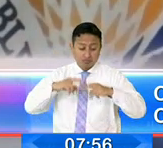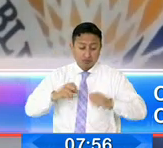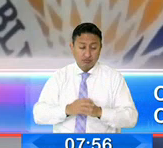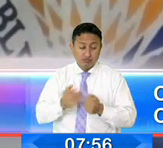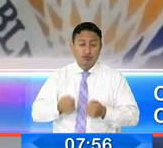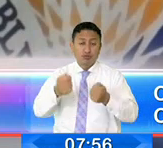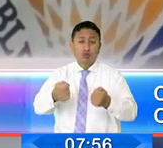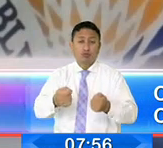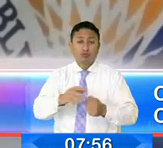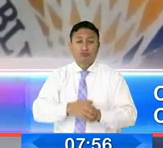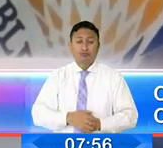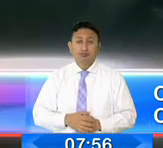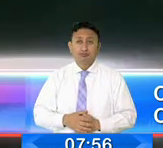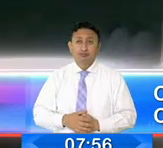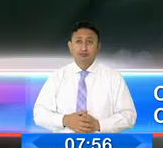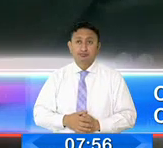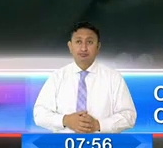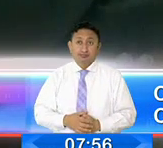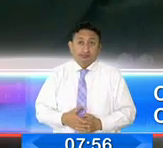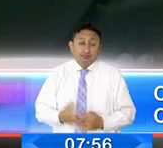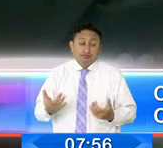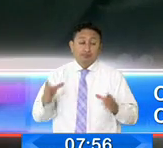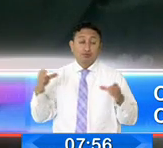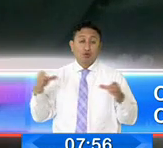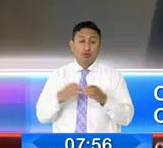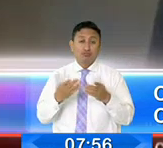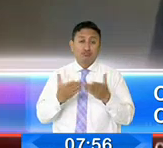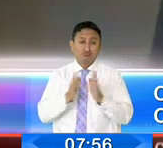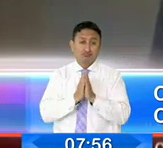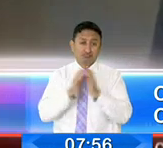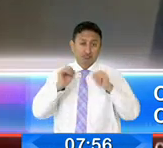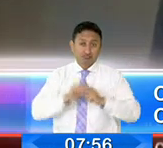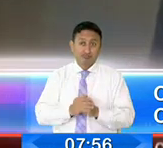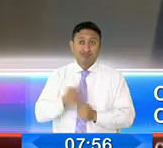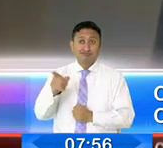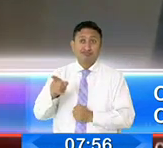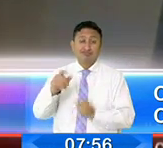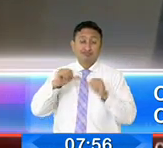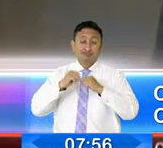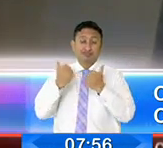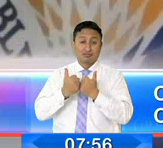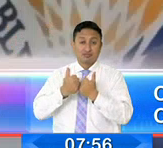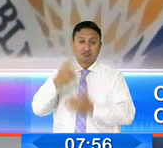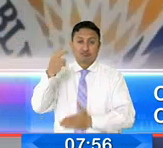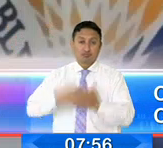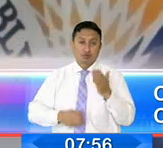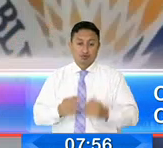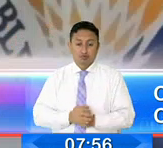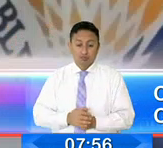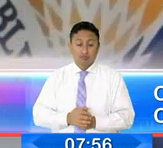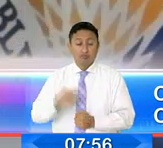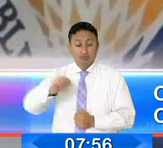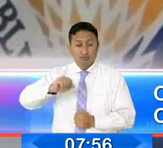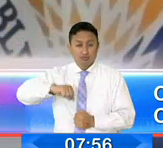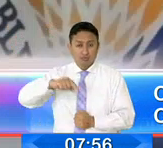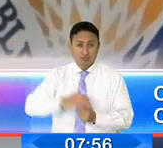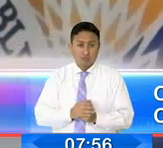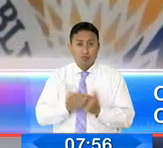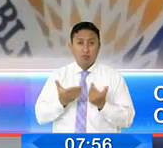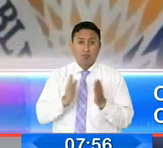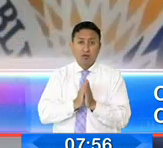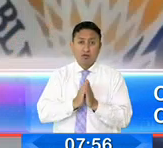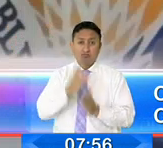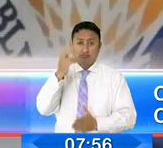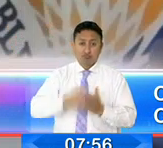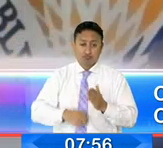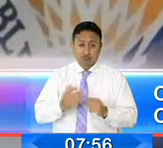validada por las demás instituciones. Por lo cual, la comisión solicitará una sanción contra el legislador. Esta sanción tiene que ir, el pedido de sanción